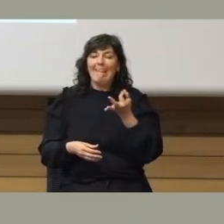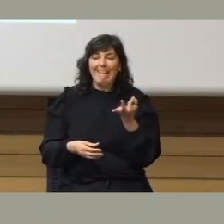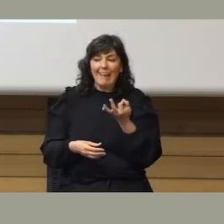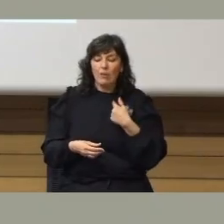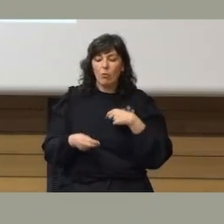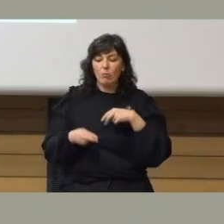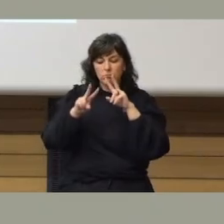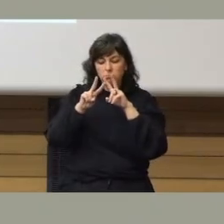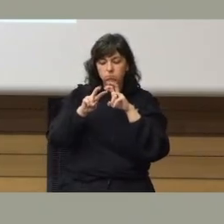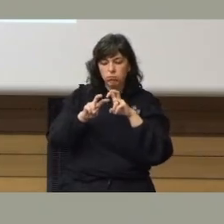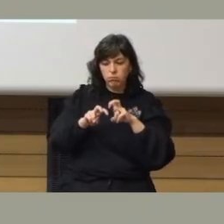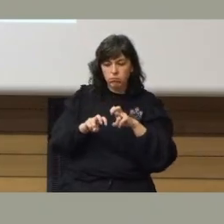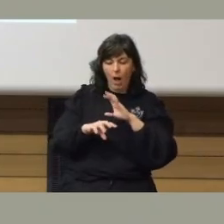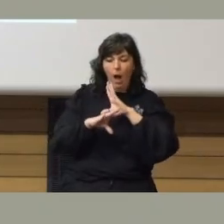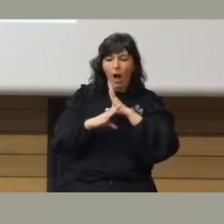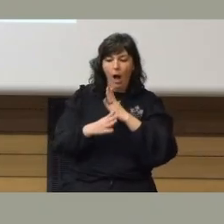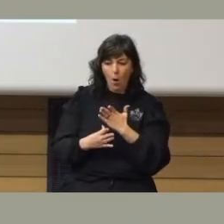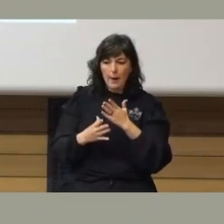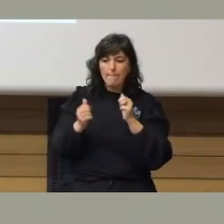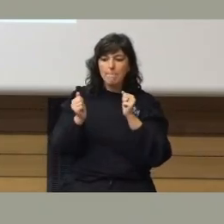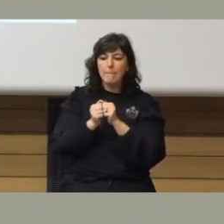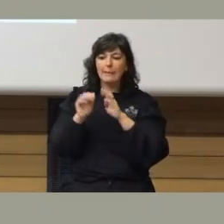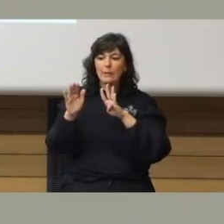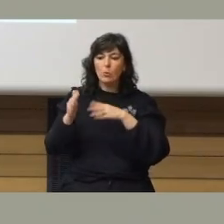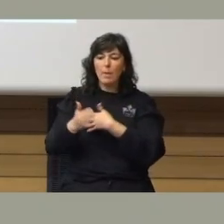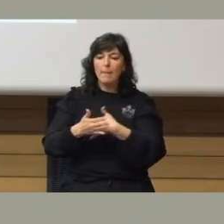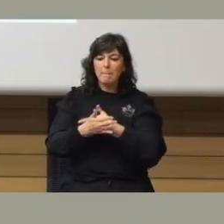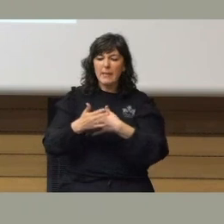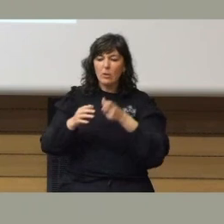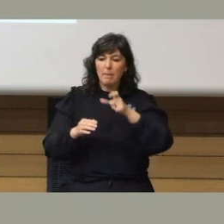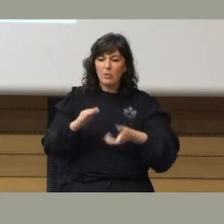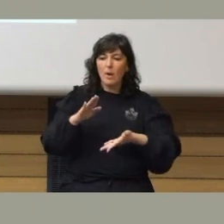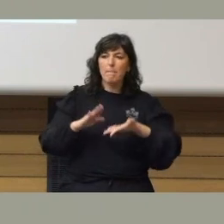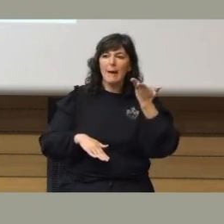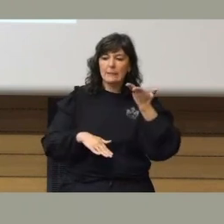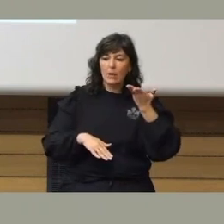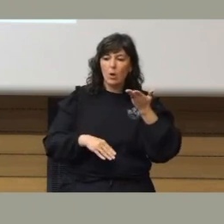más de 29 millones de personas que consumen sustancias y que nadie le está atendiendo.